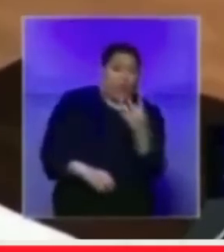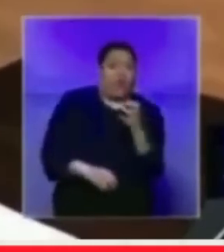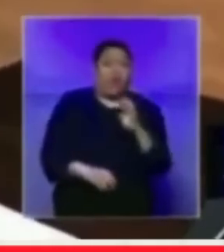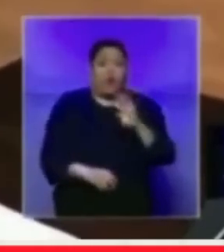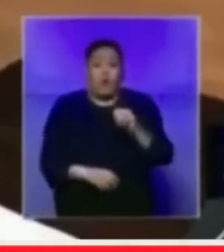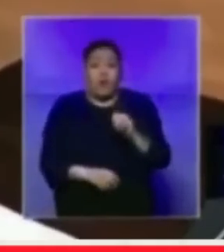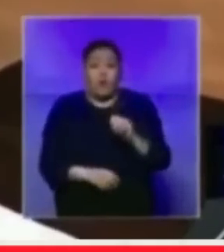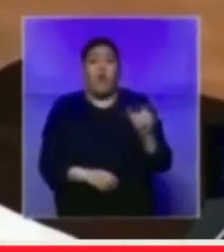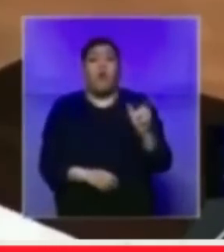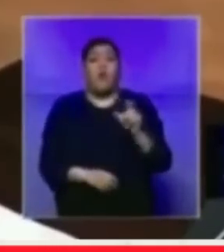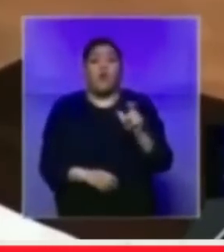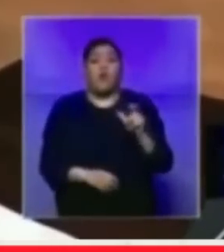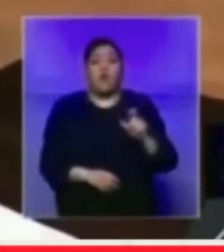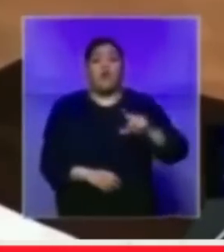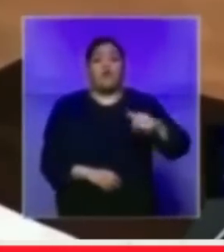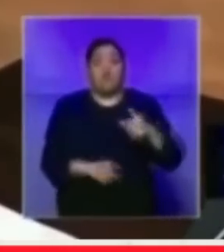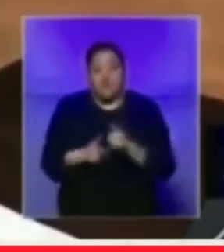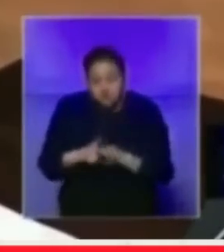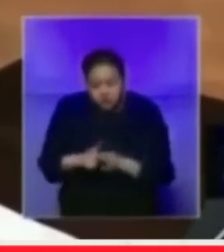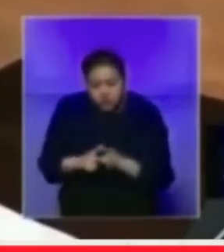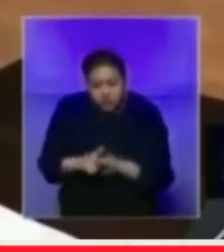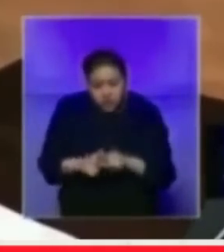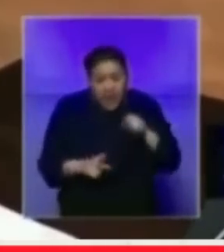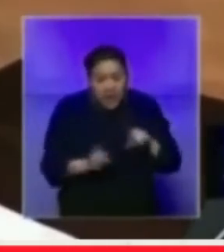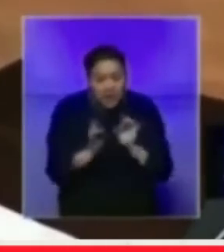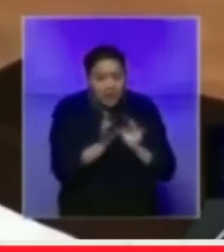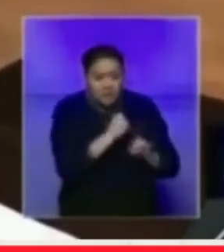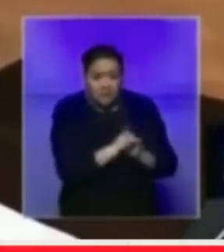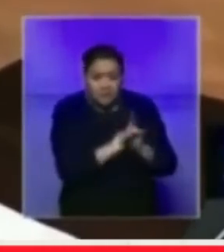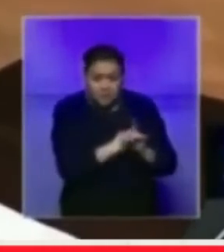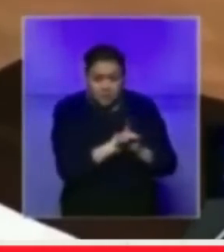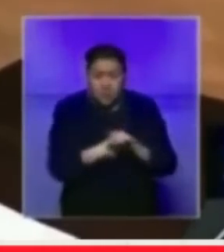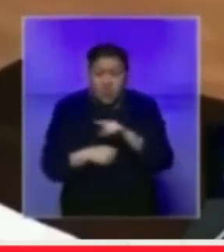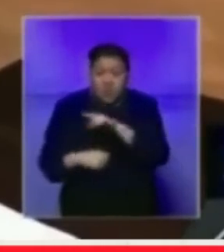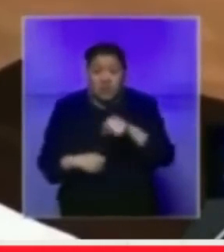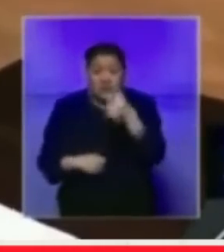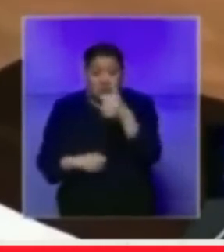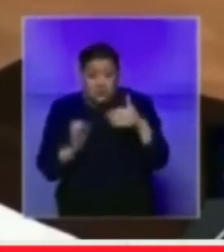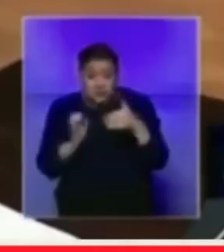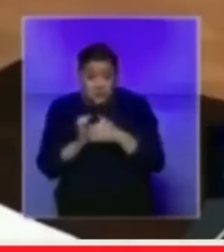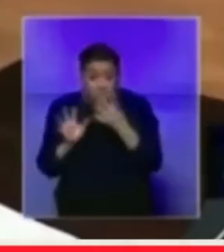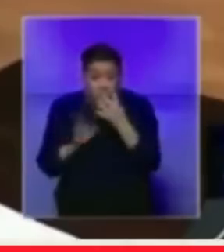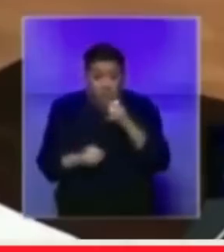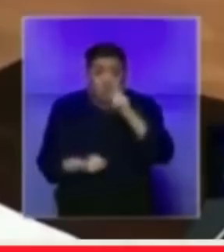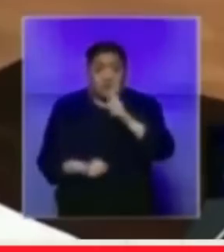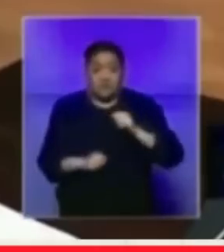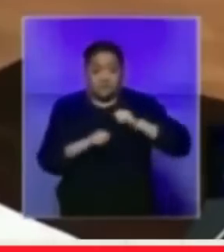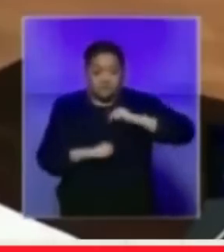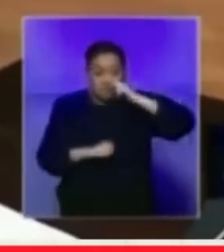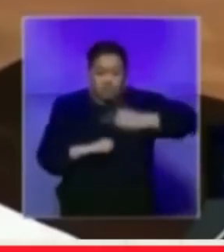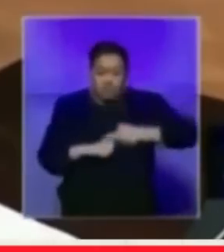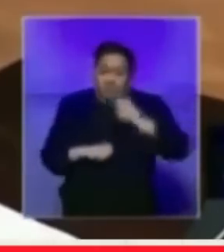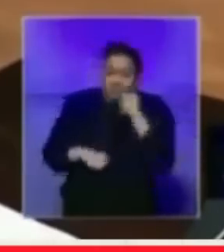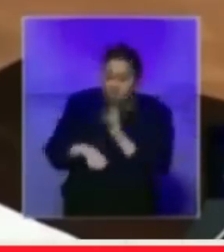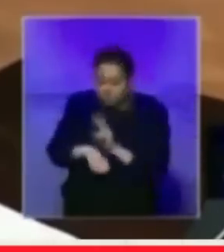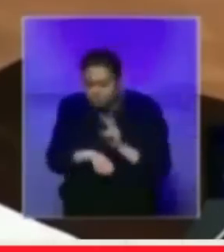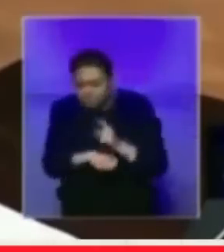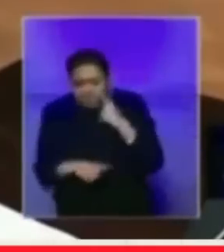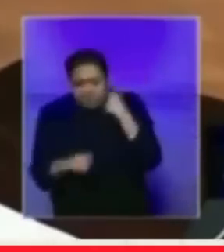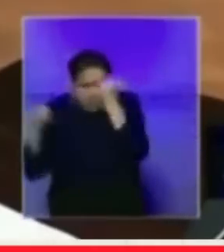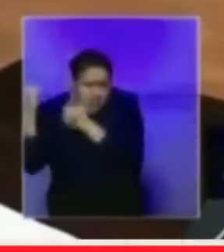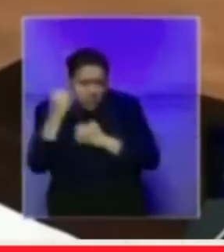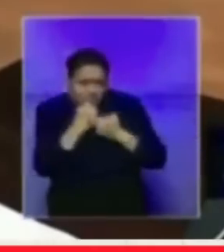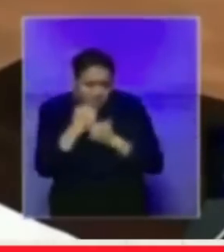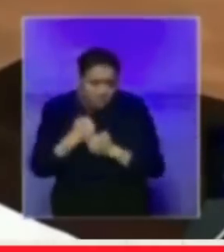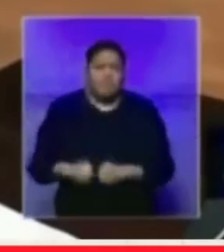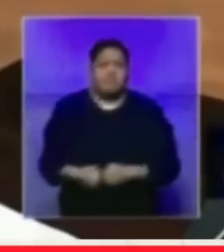409 acontecieron durante el escrutinio y cómputo. La mayoría de los incidentes fueron atendidos por la autoridad administrativa.